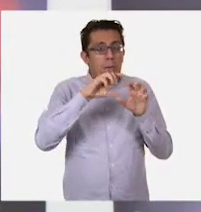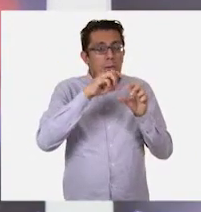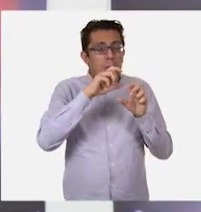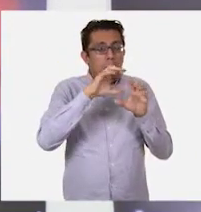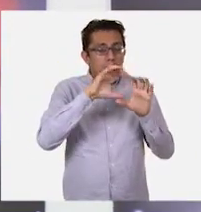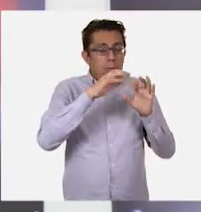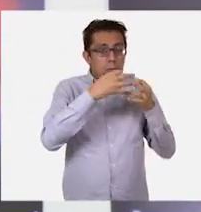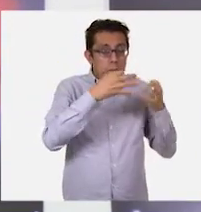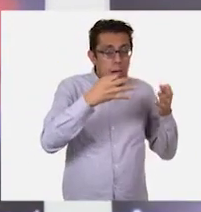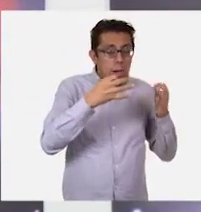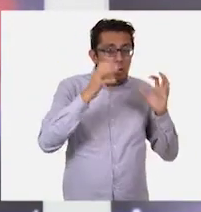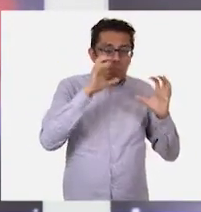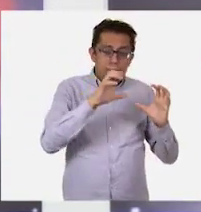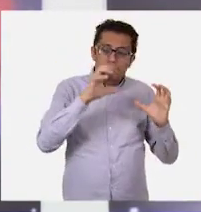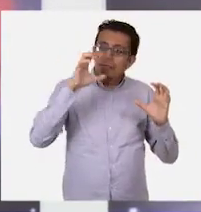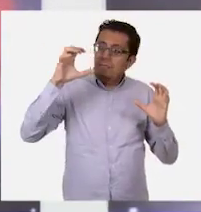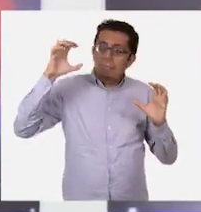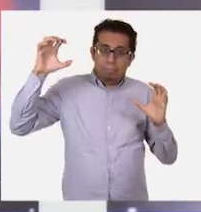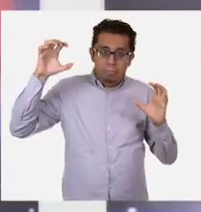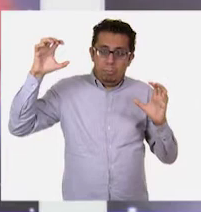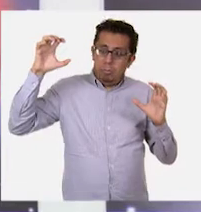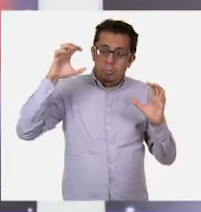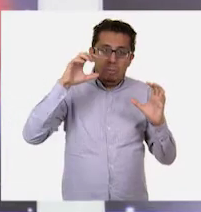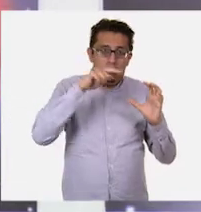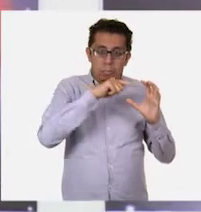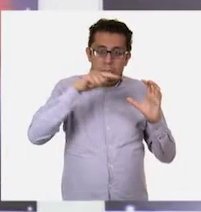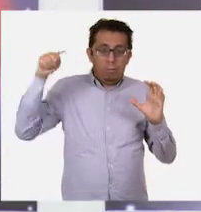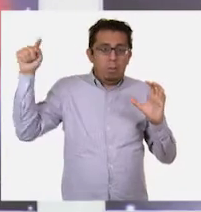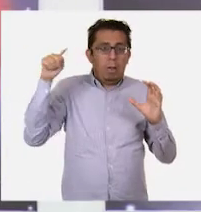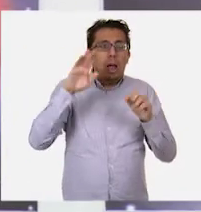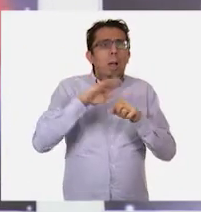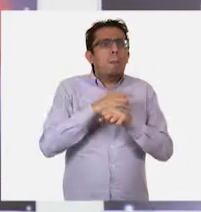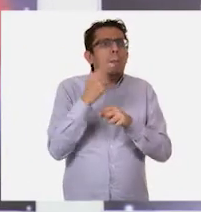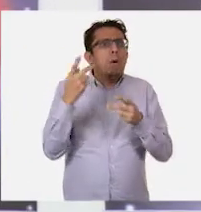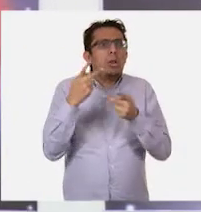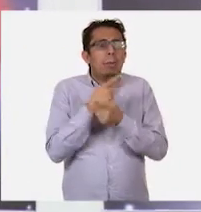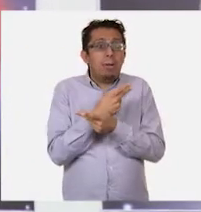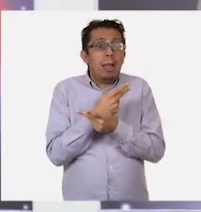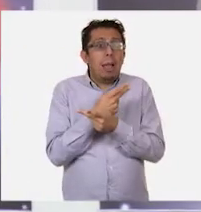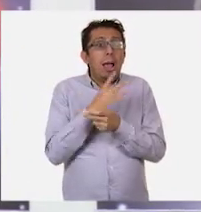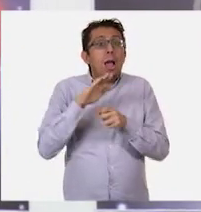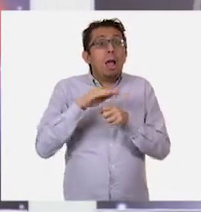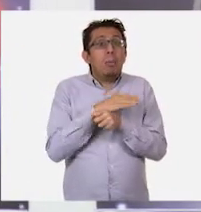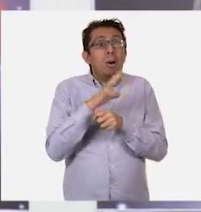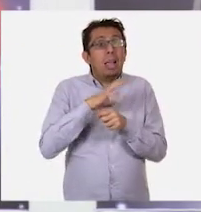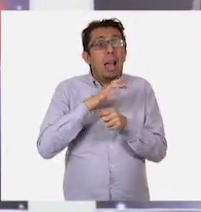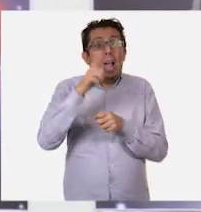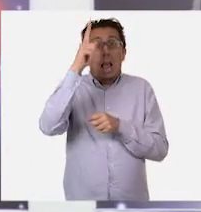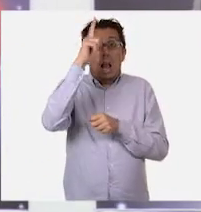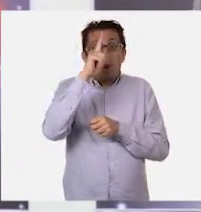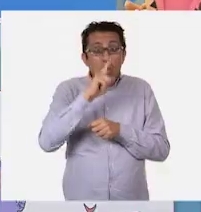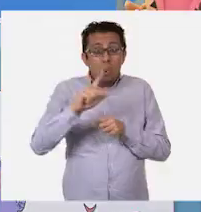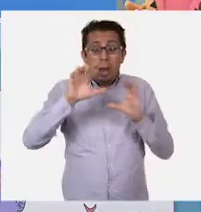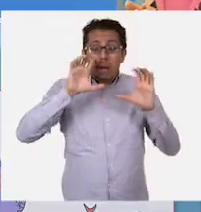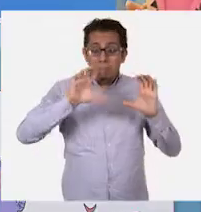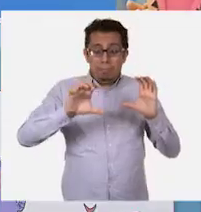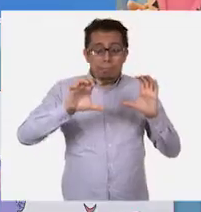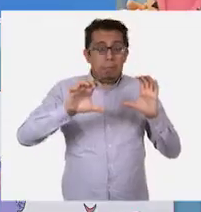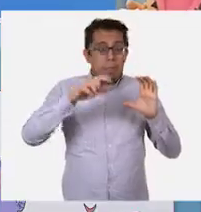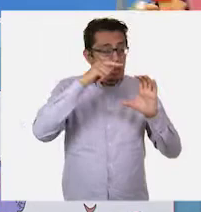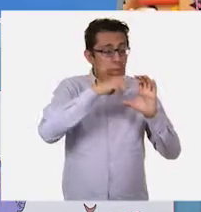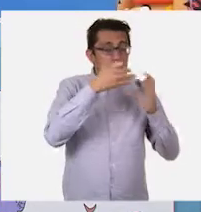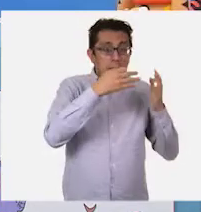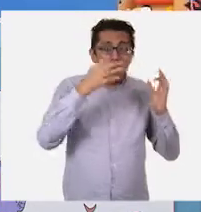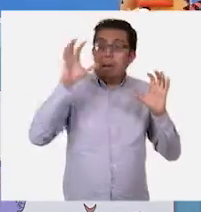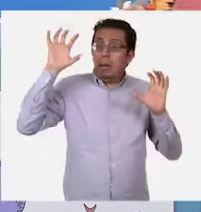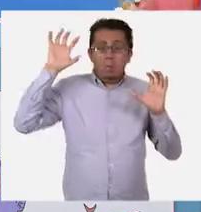sol debido a que la luna se encuentra en medio de la tierra y el sol. ¡Excelente! Y la